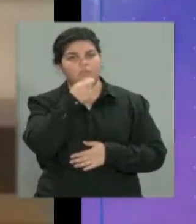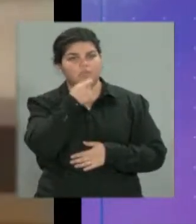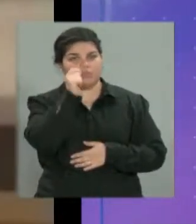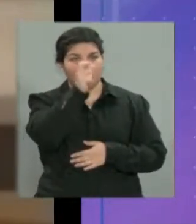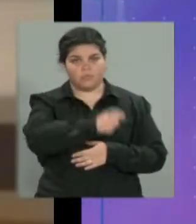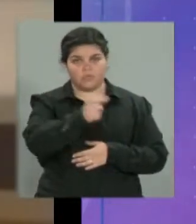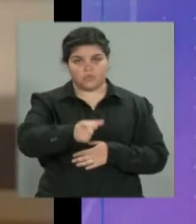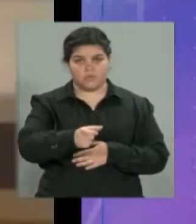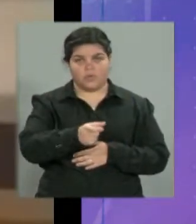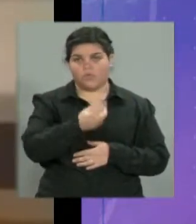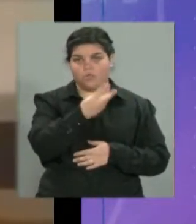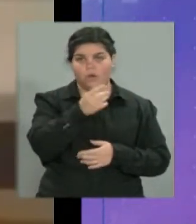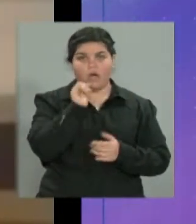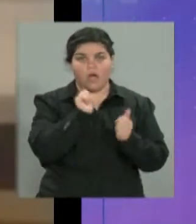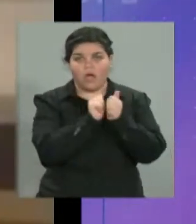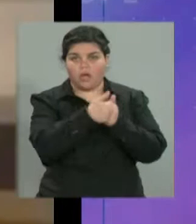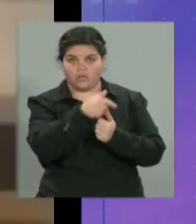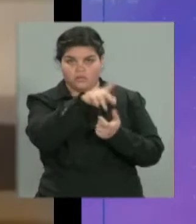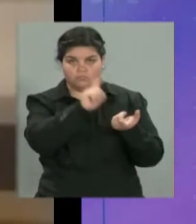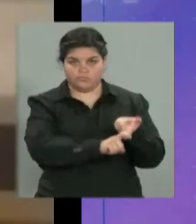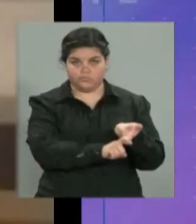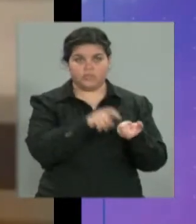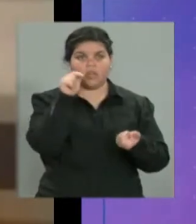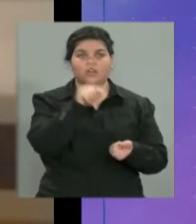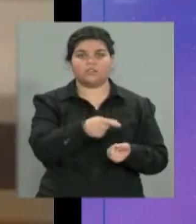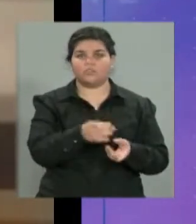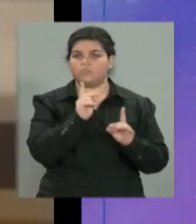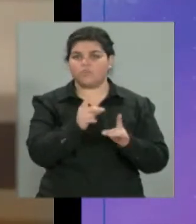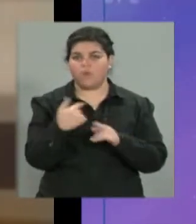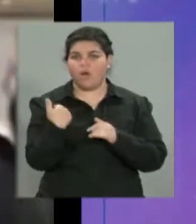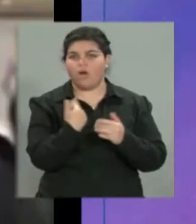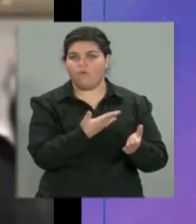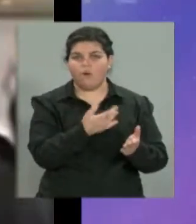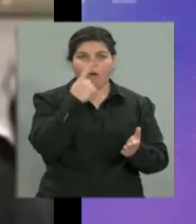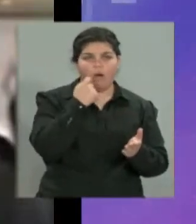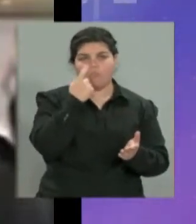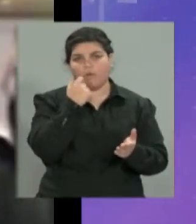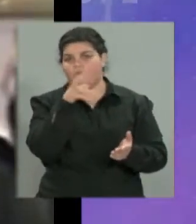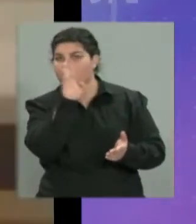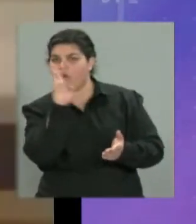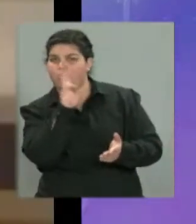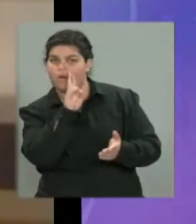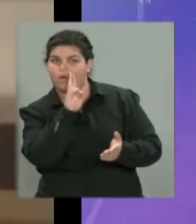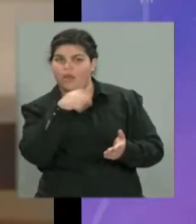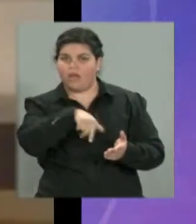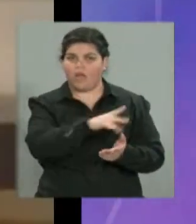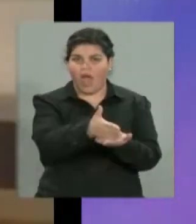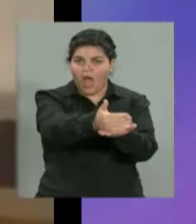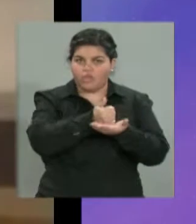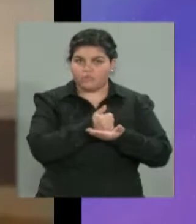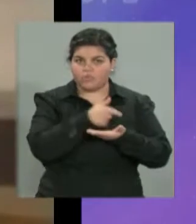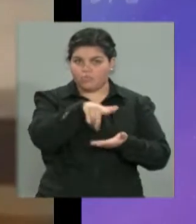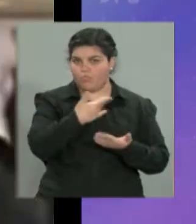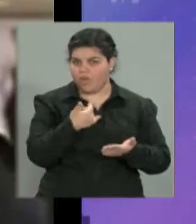un chico, un varón. Como tienen inclinaciones homosexuales, ¿no podría producirse una